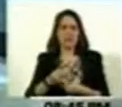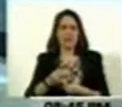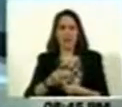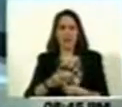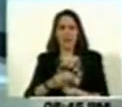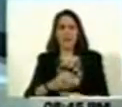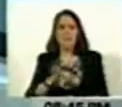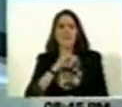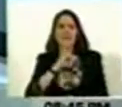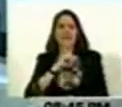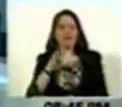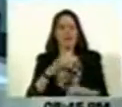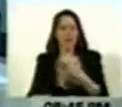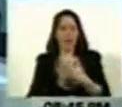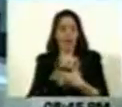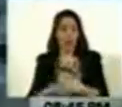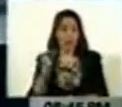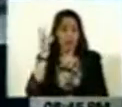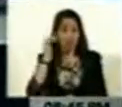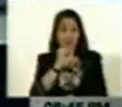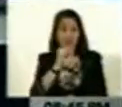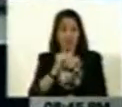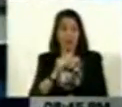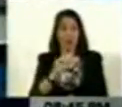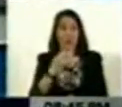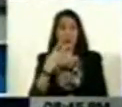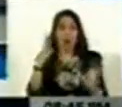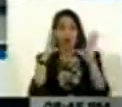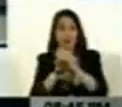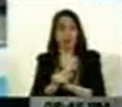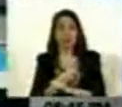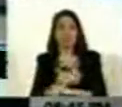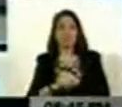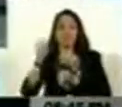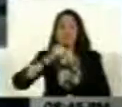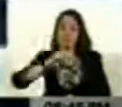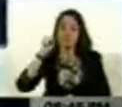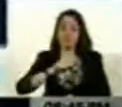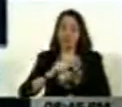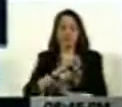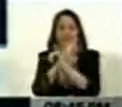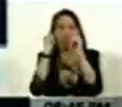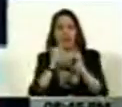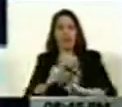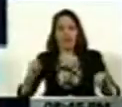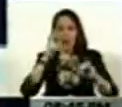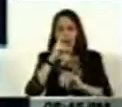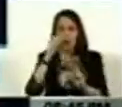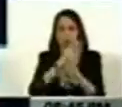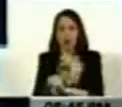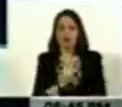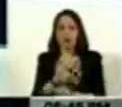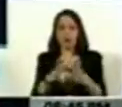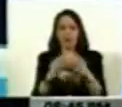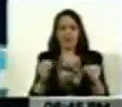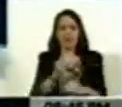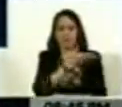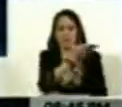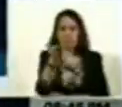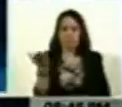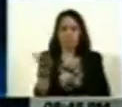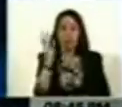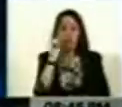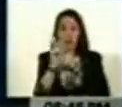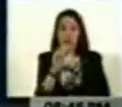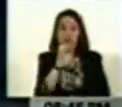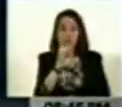estado Barinas con Yosmari Moreno. Buenas noches, Yosmari. Así es, Julio. Feliz noche para ti y para todos los usuarios que a esta hora sintonizan la emisión estelar de la